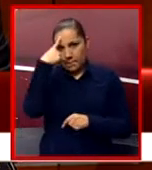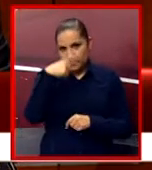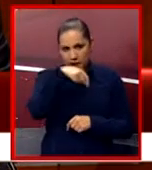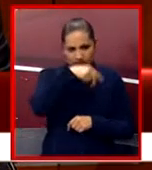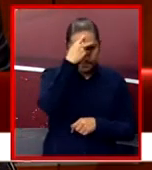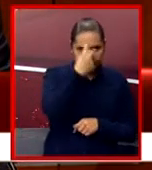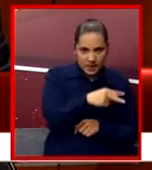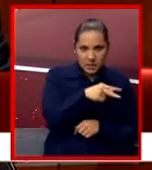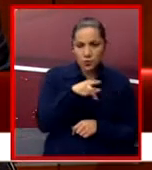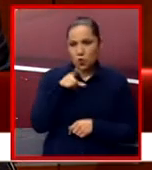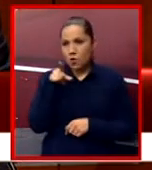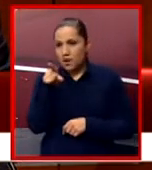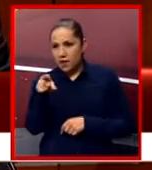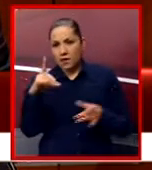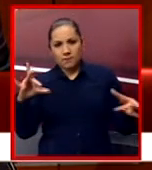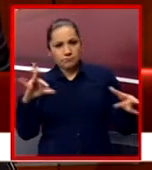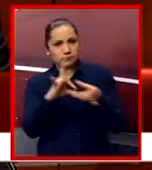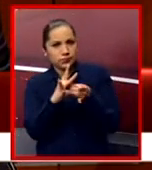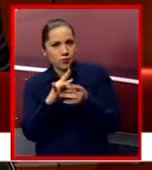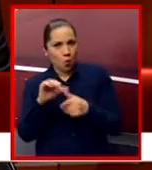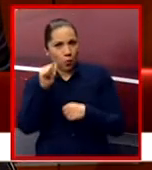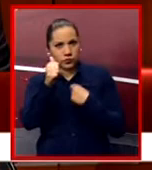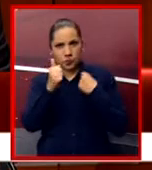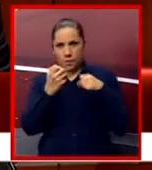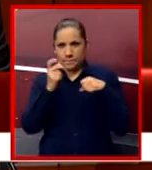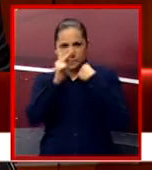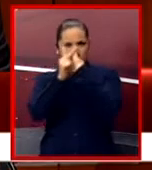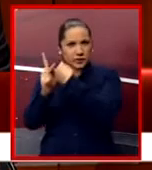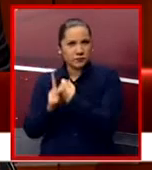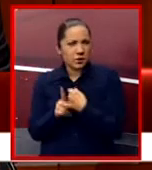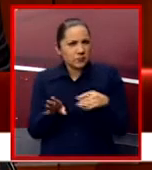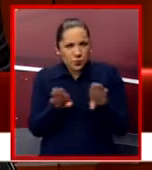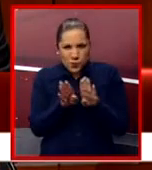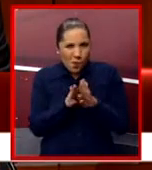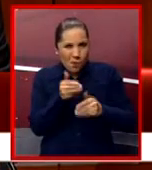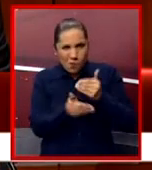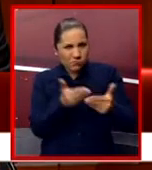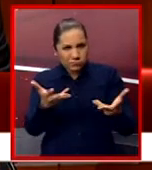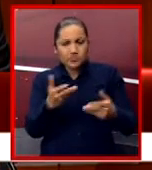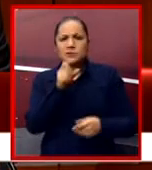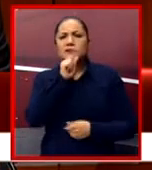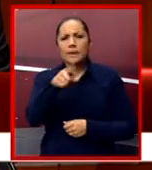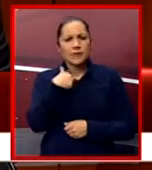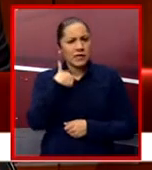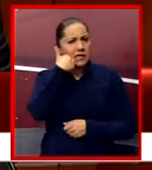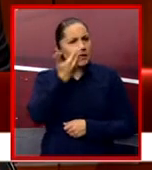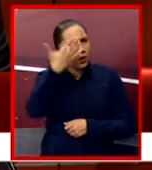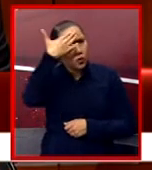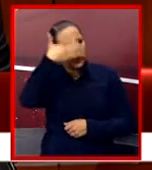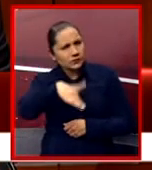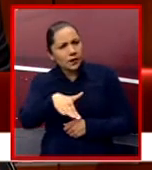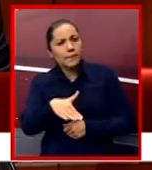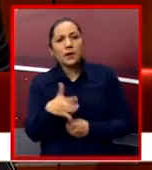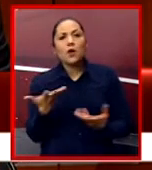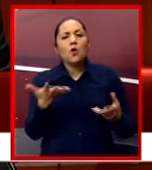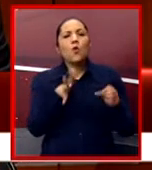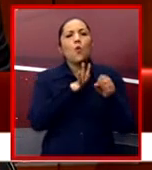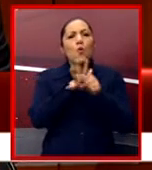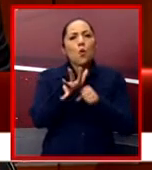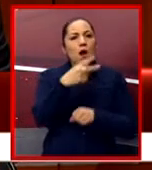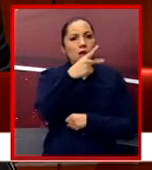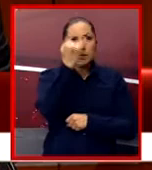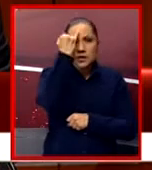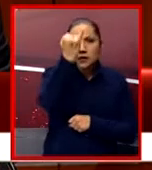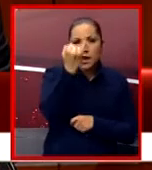México. Y en lo particular, me gustaría saber qué hace diferentes las estrategias